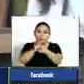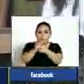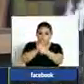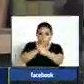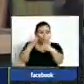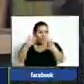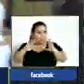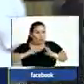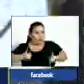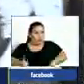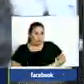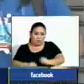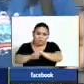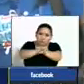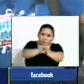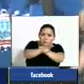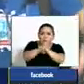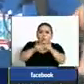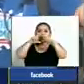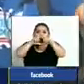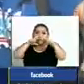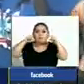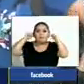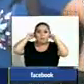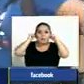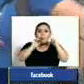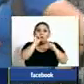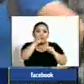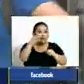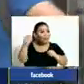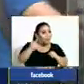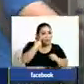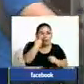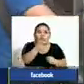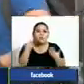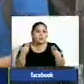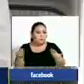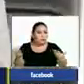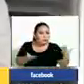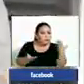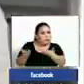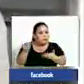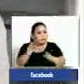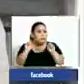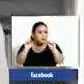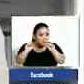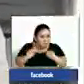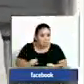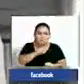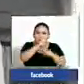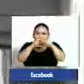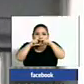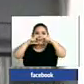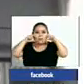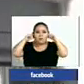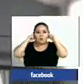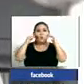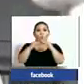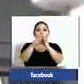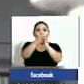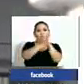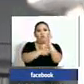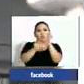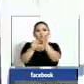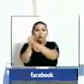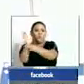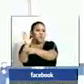mascarillas. Milton Brizuela sostiene que hay que garantizar el abastecimiento de este insumo. Además, que el uso de los guantes puede